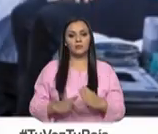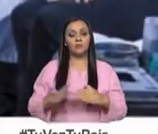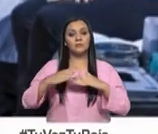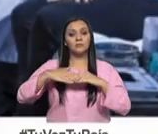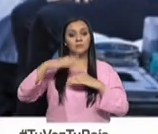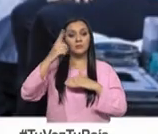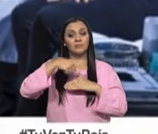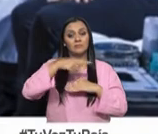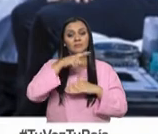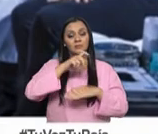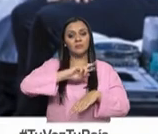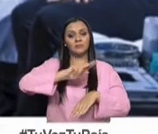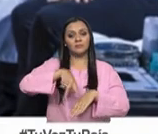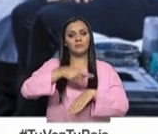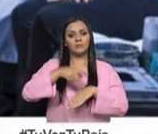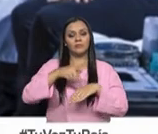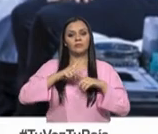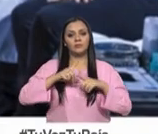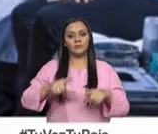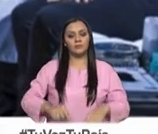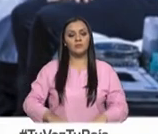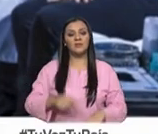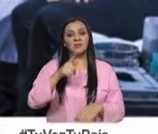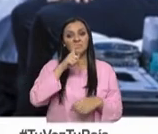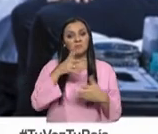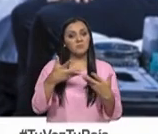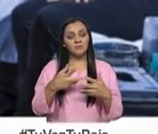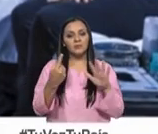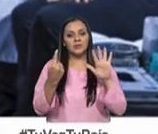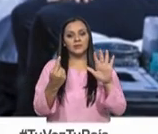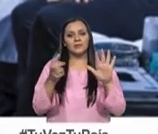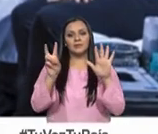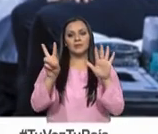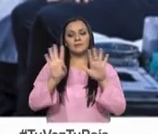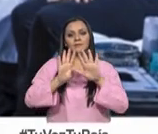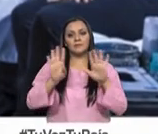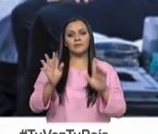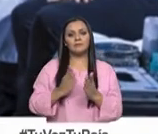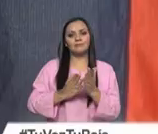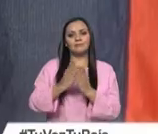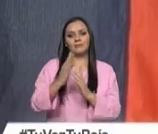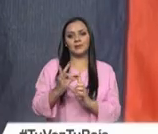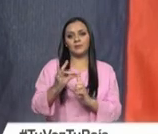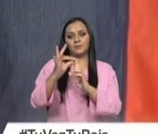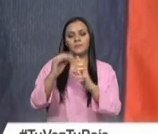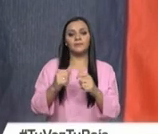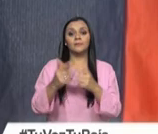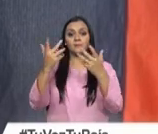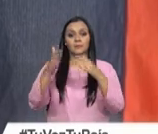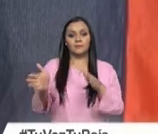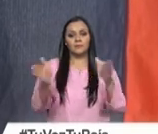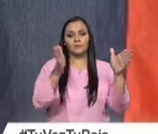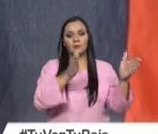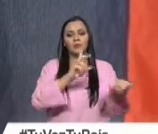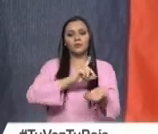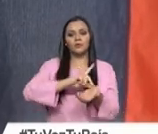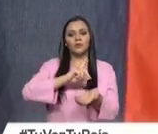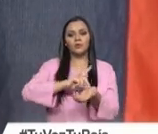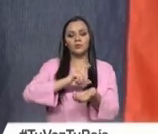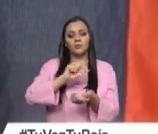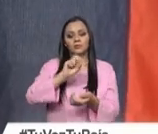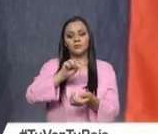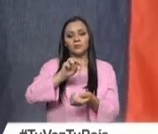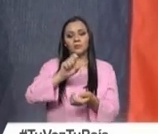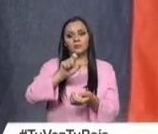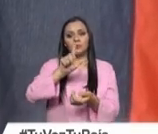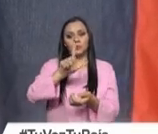ellos profesionales de la salud, de los cuales 67 son especialistas. Por su parte, el doctor Samuel Antenor,